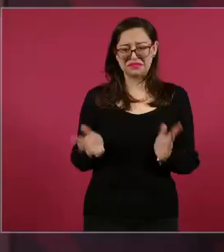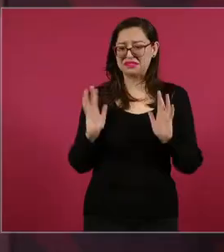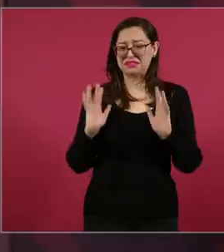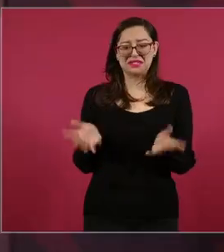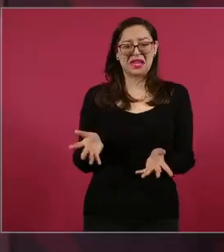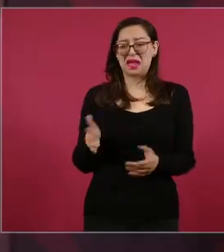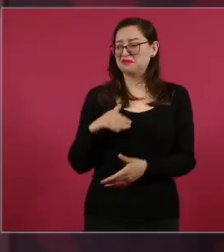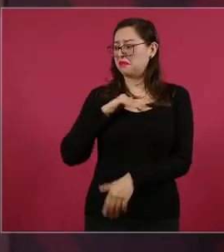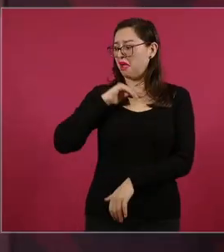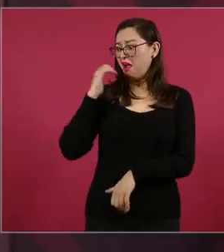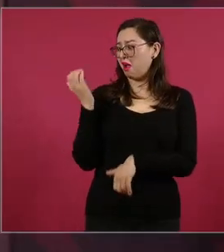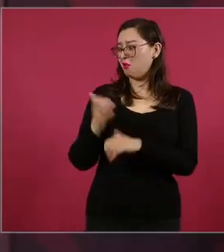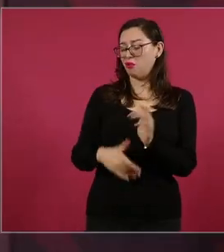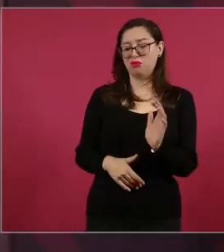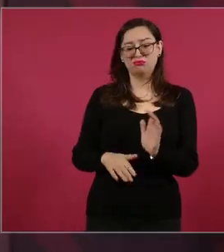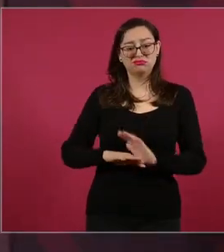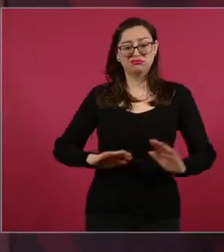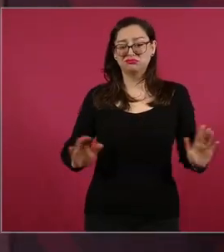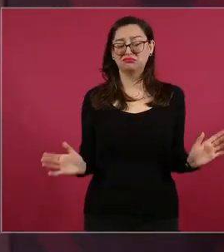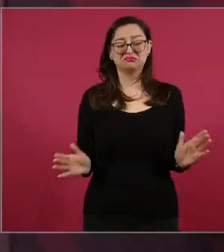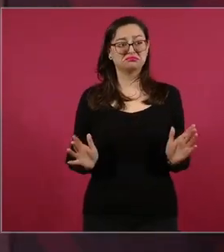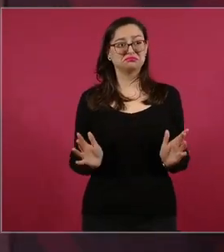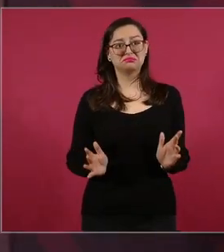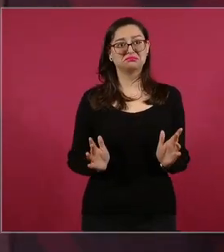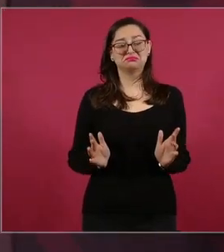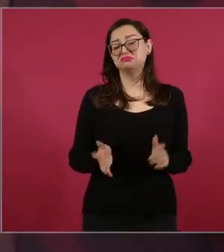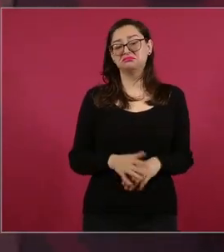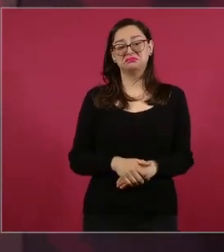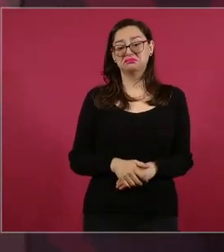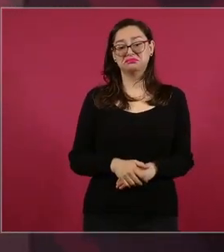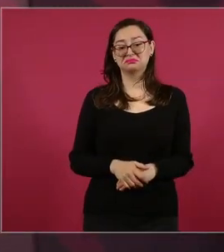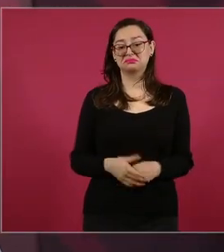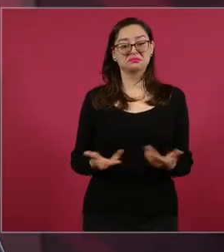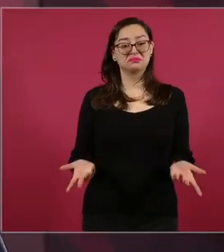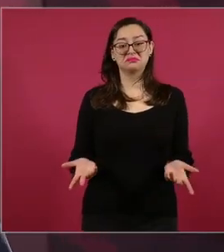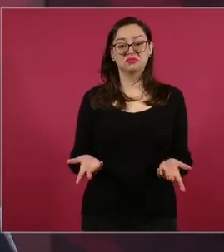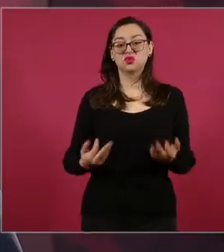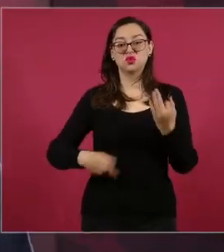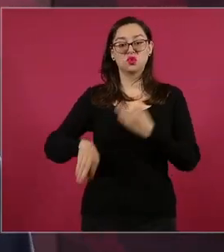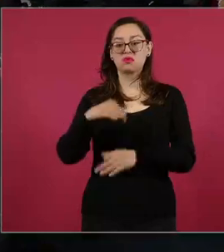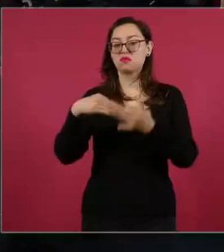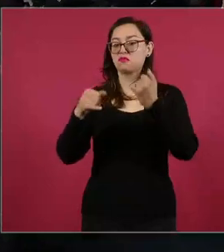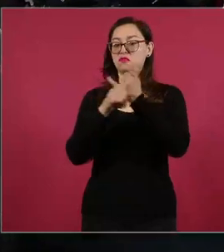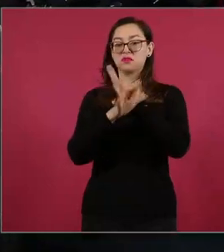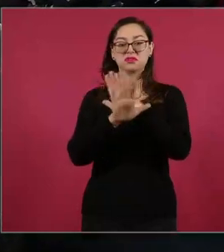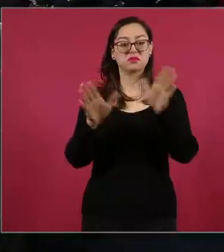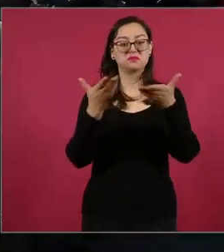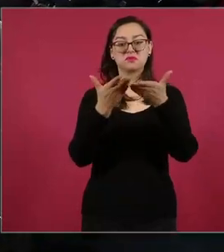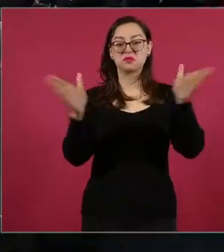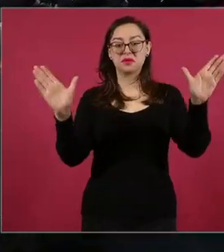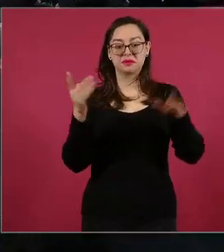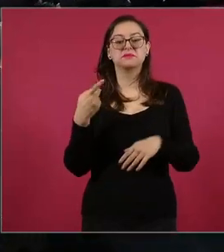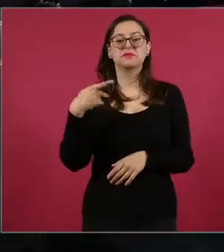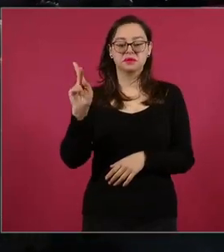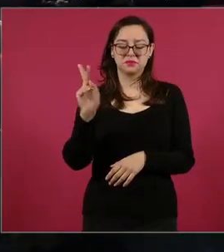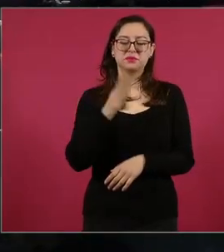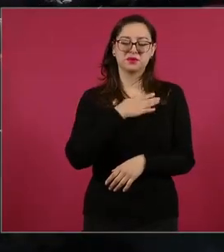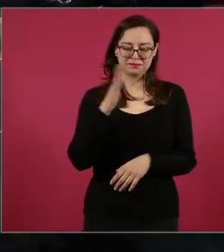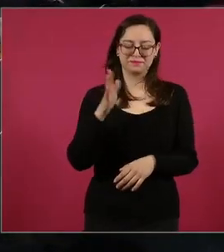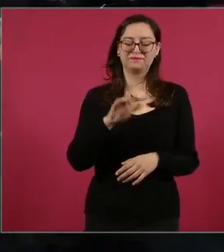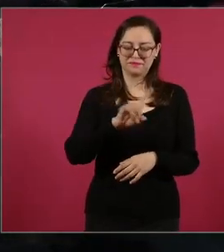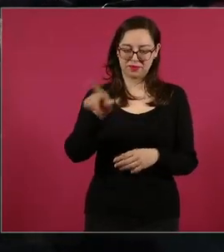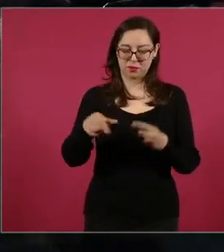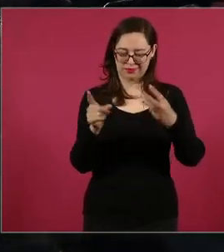Ya todo está sabido, es de dominio público. Bueno. pero de todas maneras,